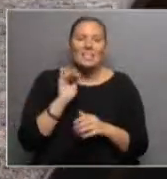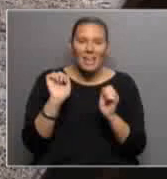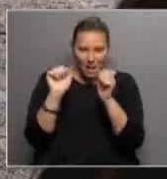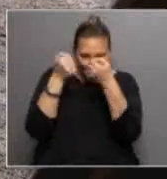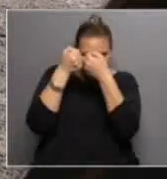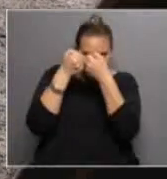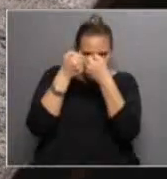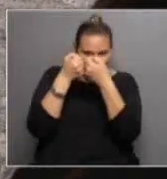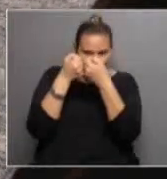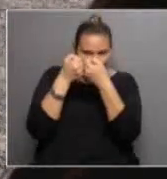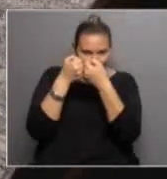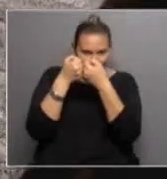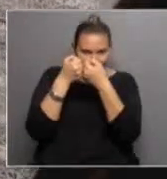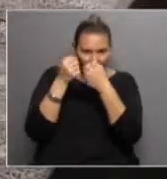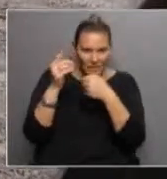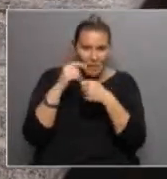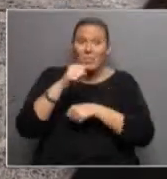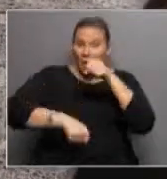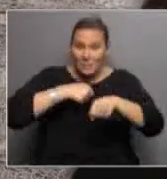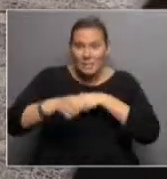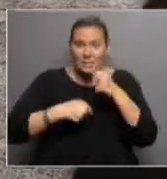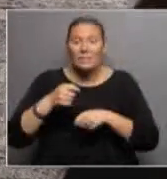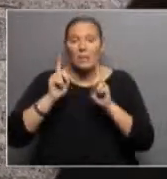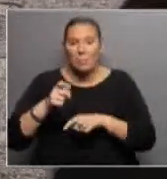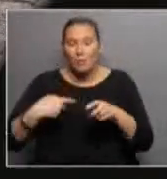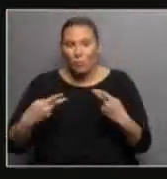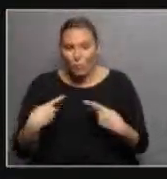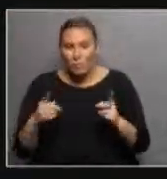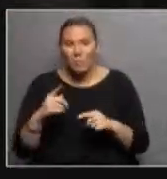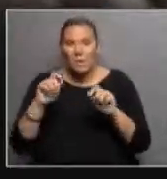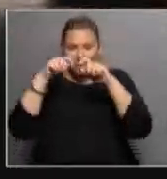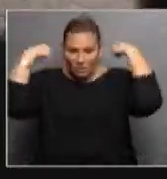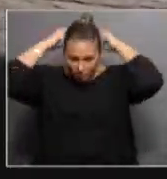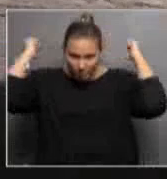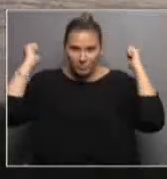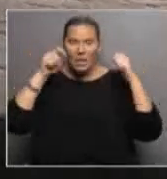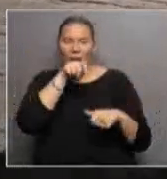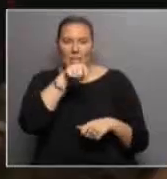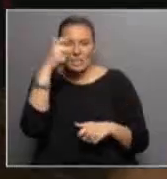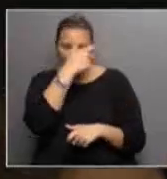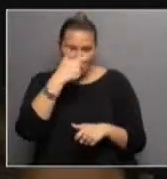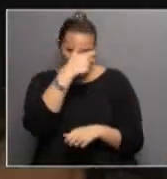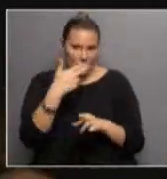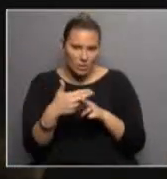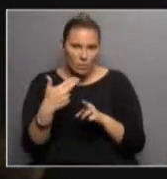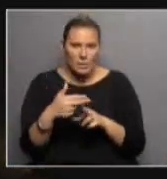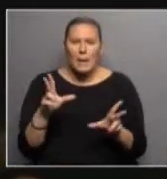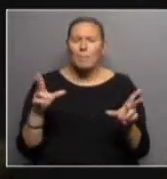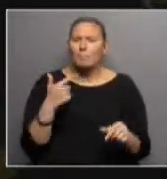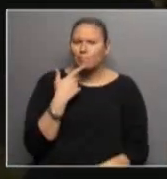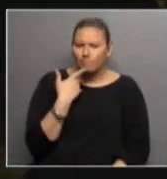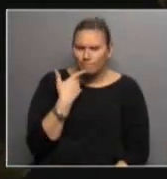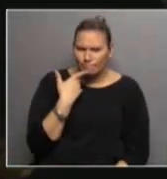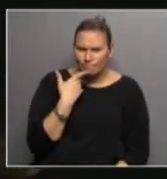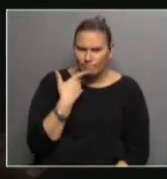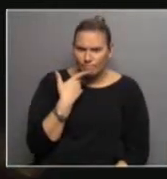escondida, pues, la bici, la pelota también. Oh, la gallinita ciega también. La gallinita ciega. El